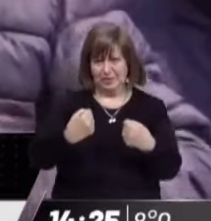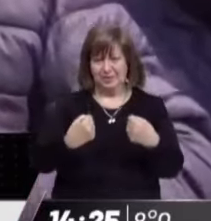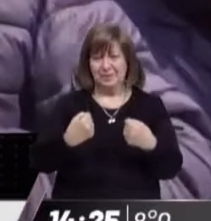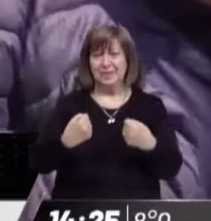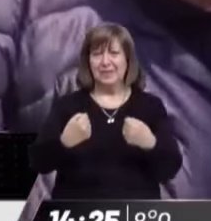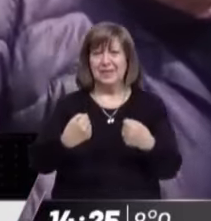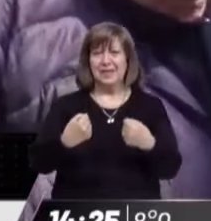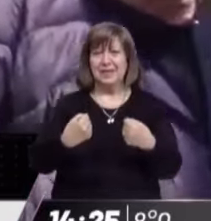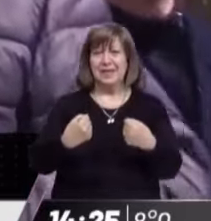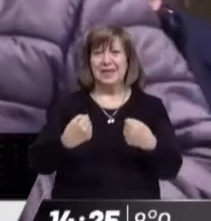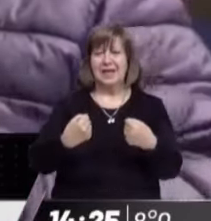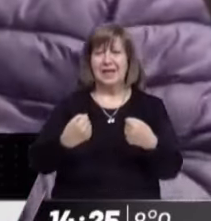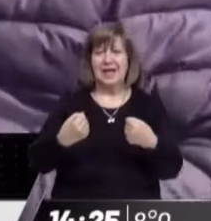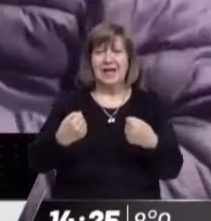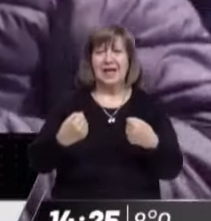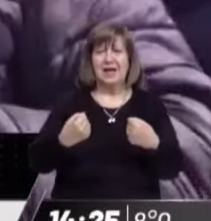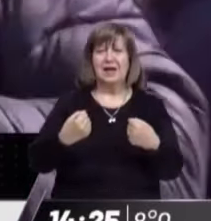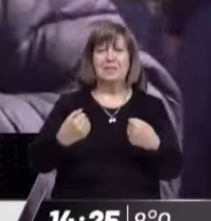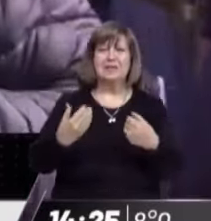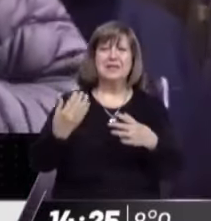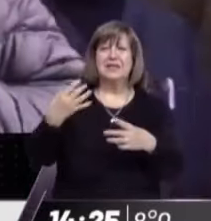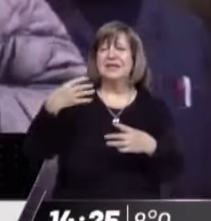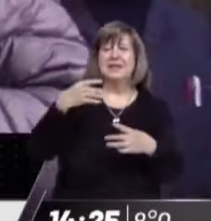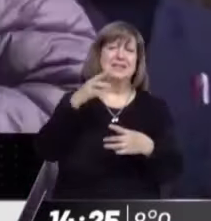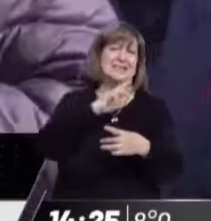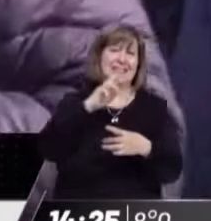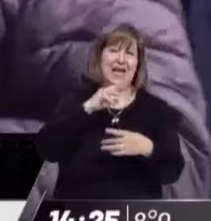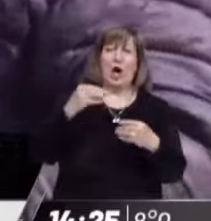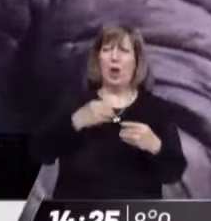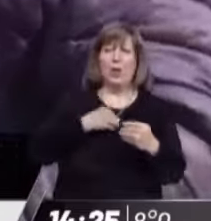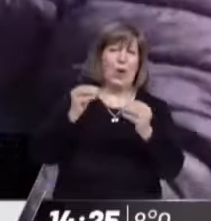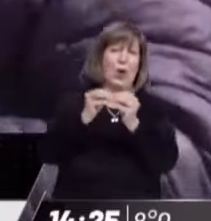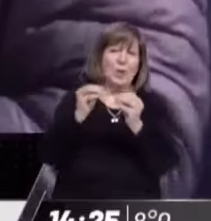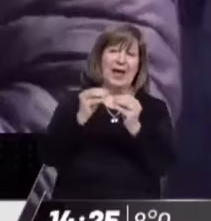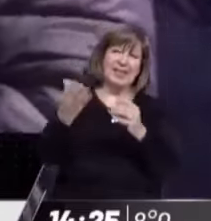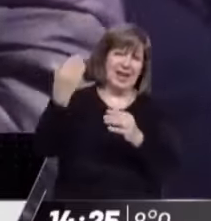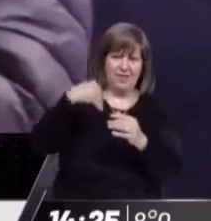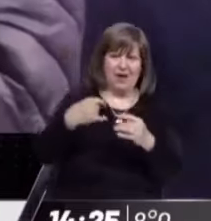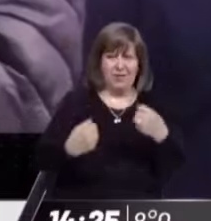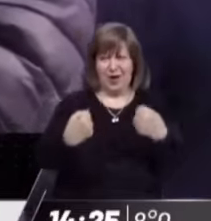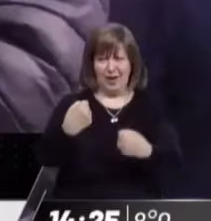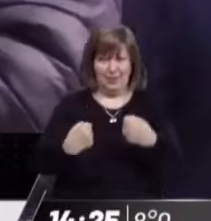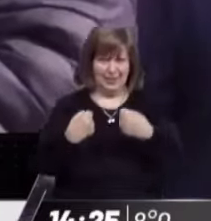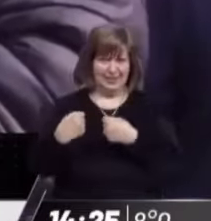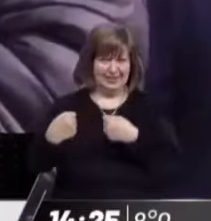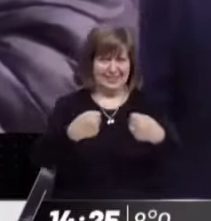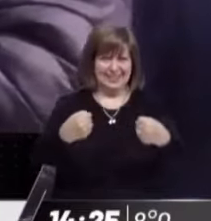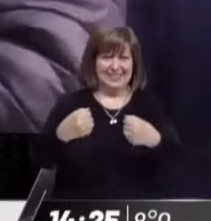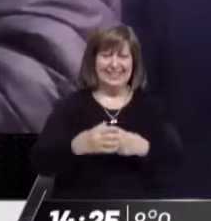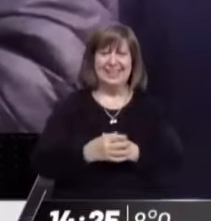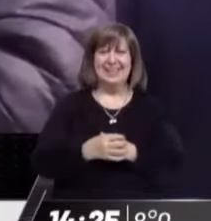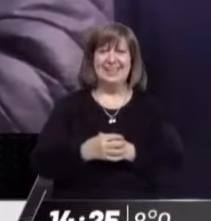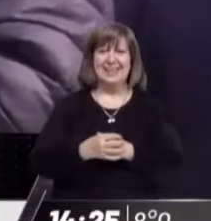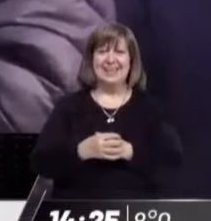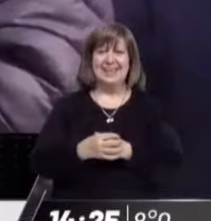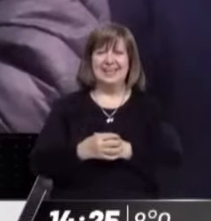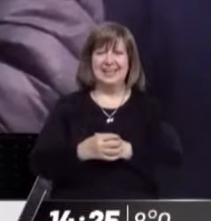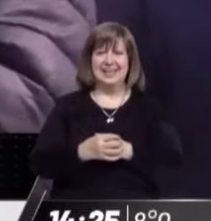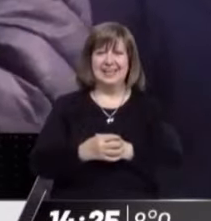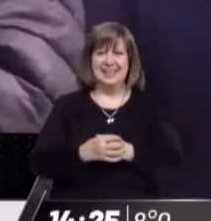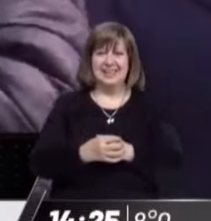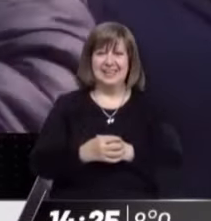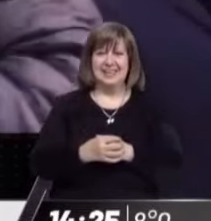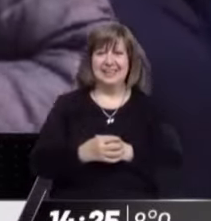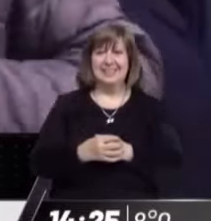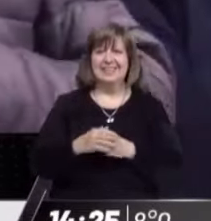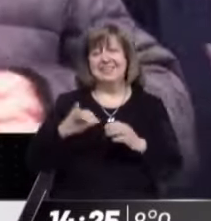¿Te la imaginás? La pasás a buscar y le decís, Mía, bueno, te vengo a buscar en el auto que yo hice. ¿Puede funcionar? Sí,